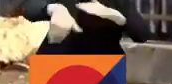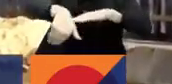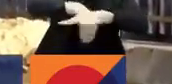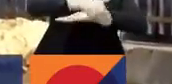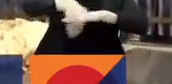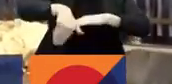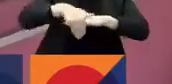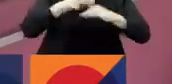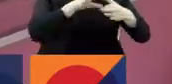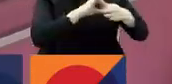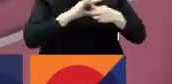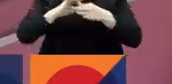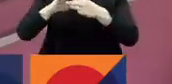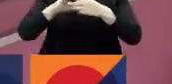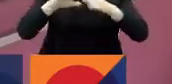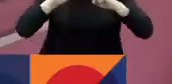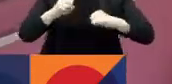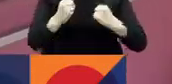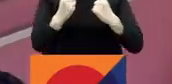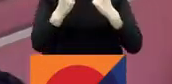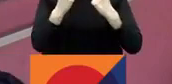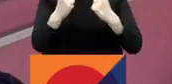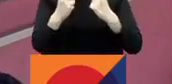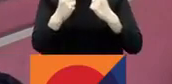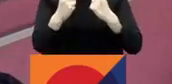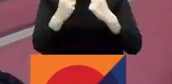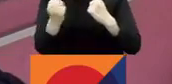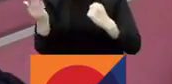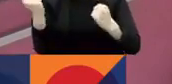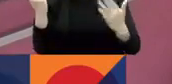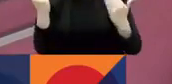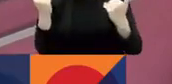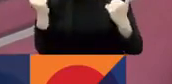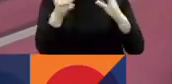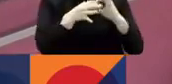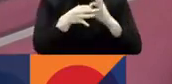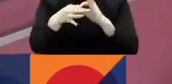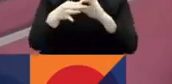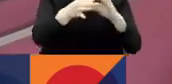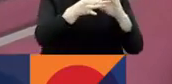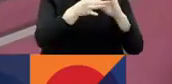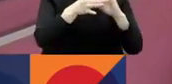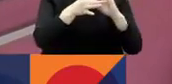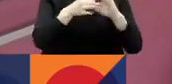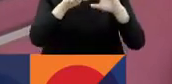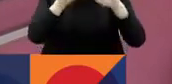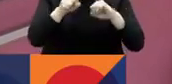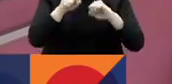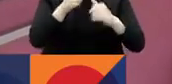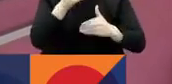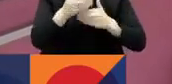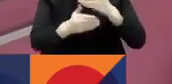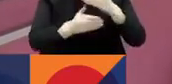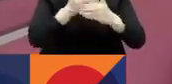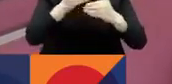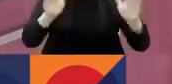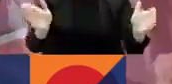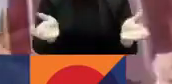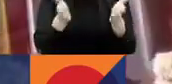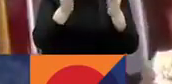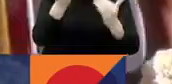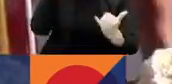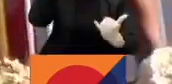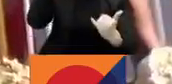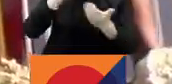unión hace la fuerza y estamos todos unidos. Y por eso hemos sacado este proyecto